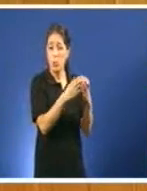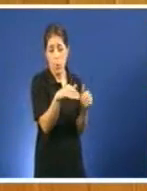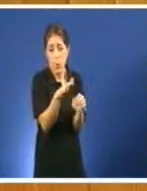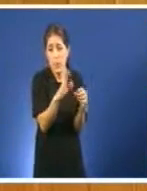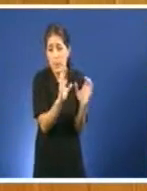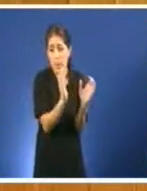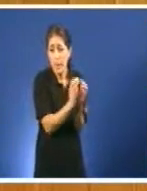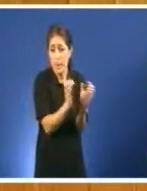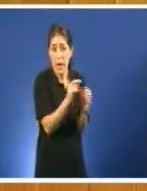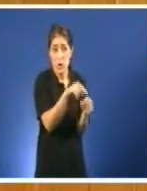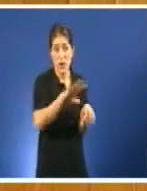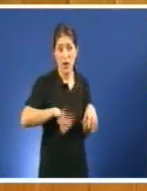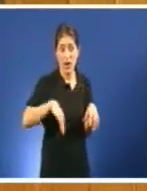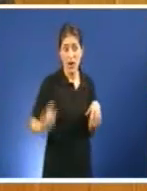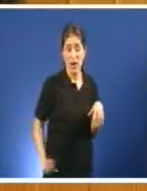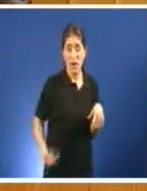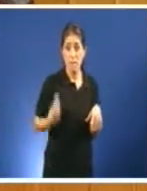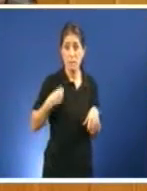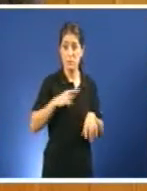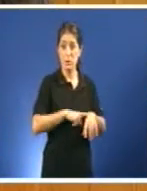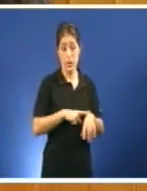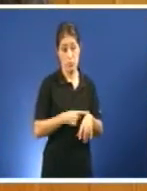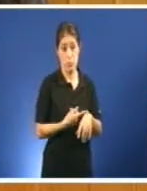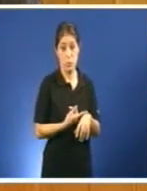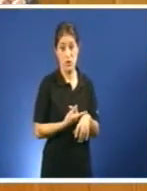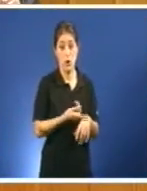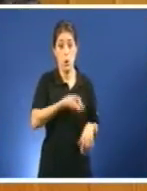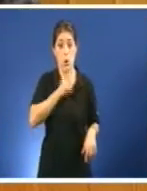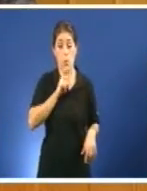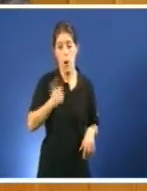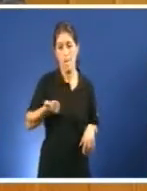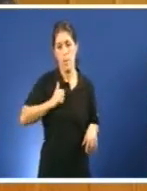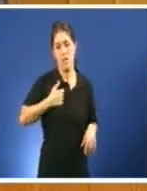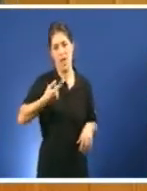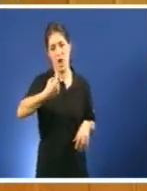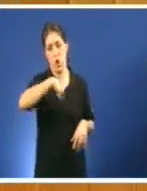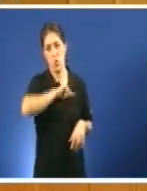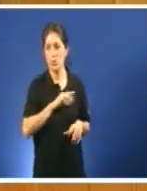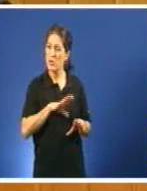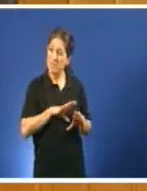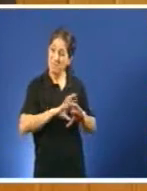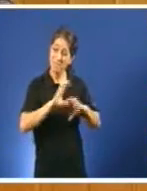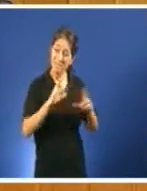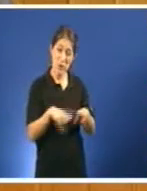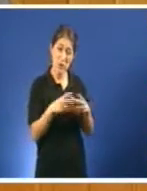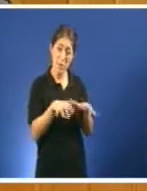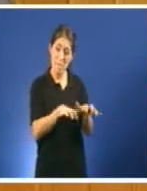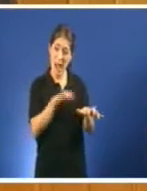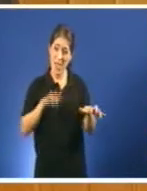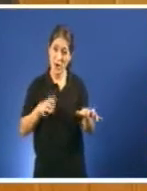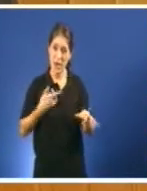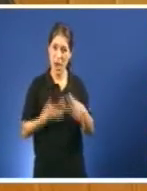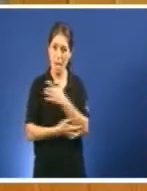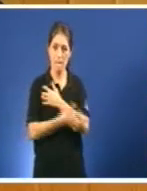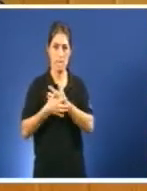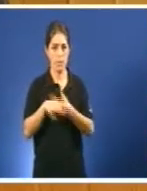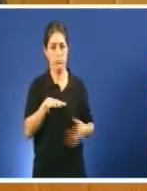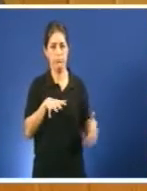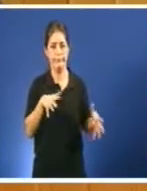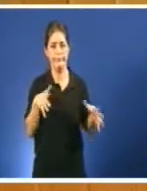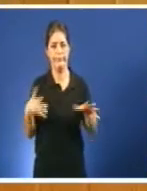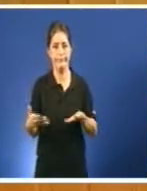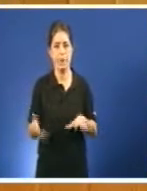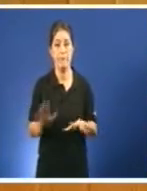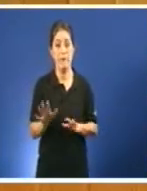riqueza a nosa costa. A costa do empobrecemento da maioría social, pero a costa tamén do noso empobrecemento